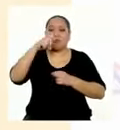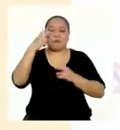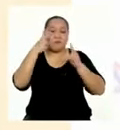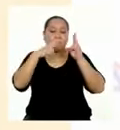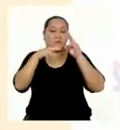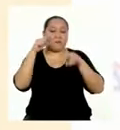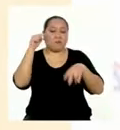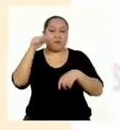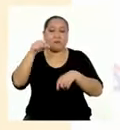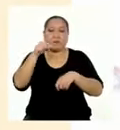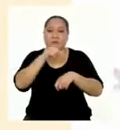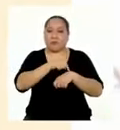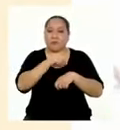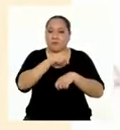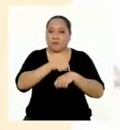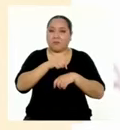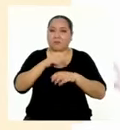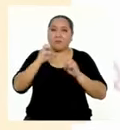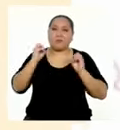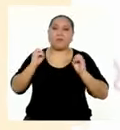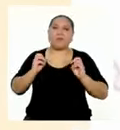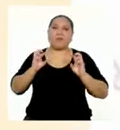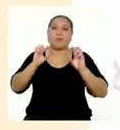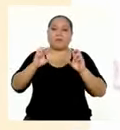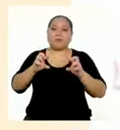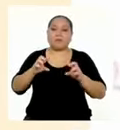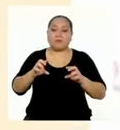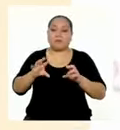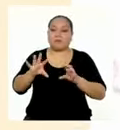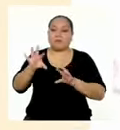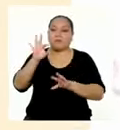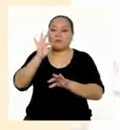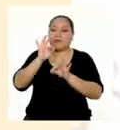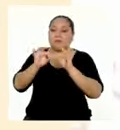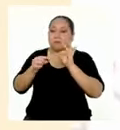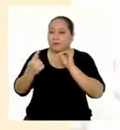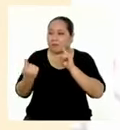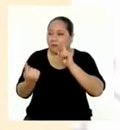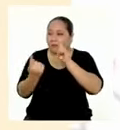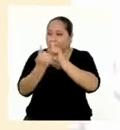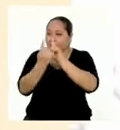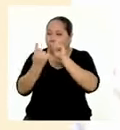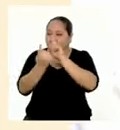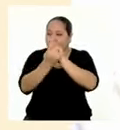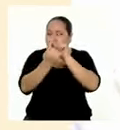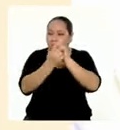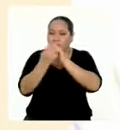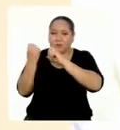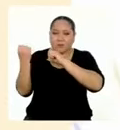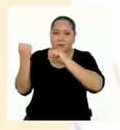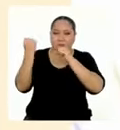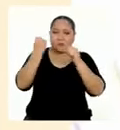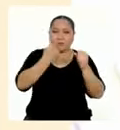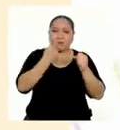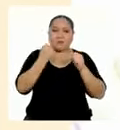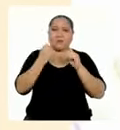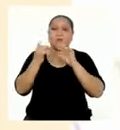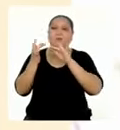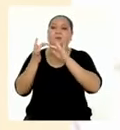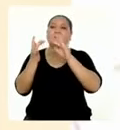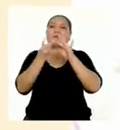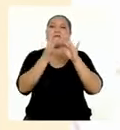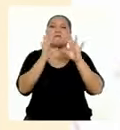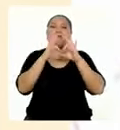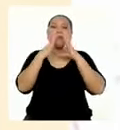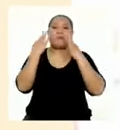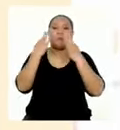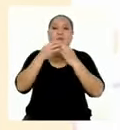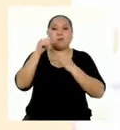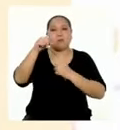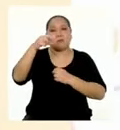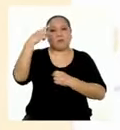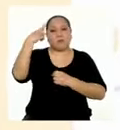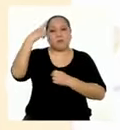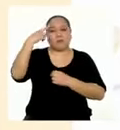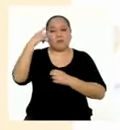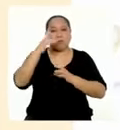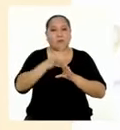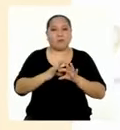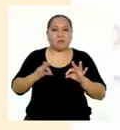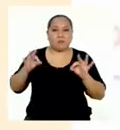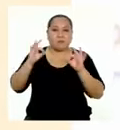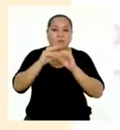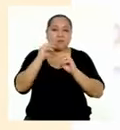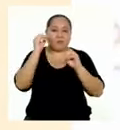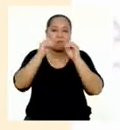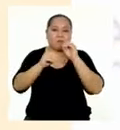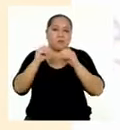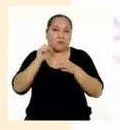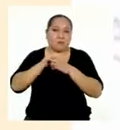este contexto como una oportunidad para descubrirnos, conocernos y fortalecer nuestros vínculos como familia. Por eso, es